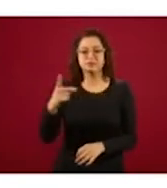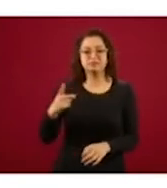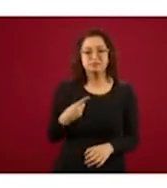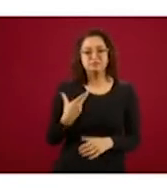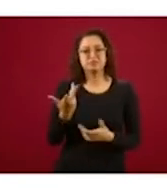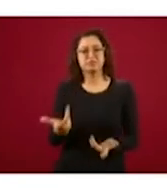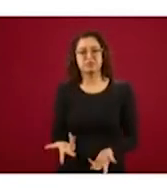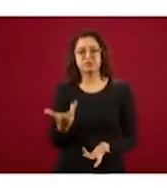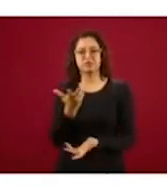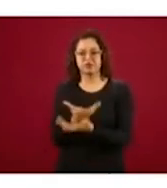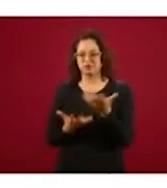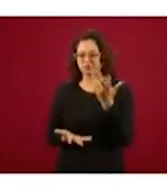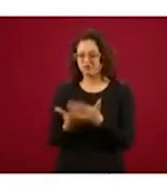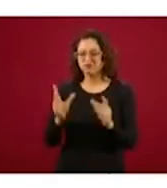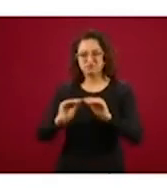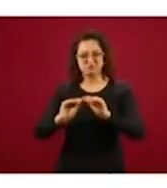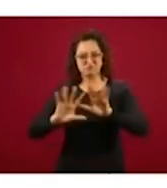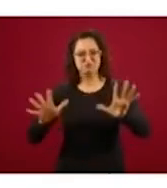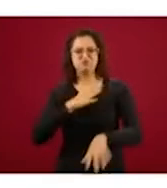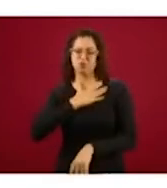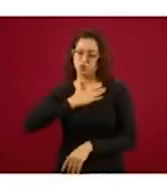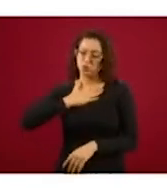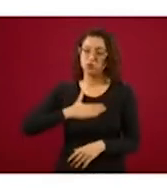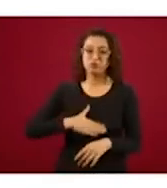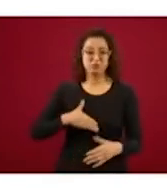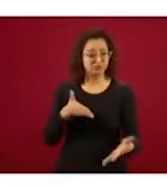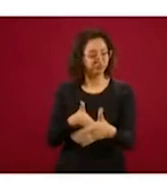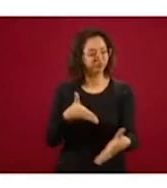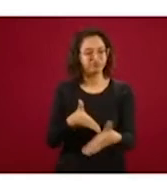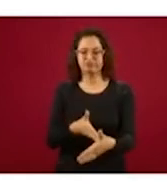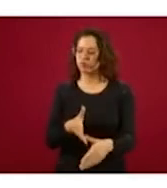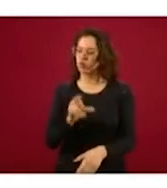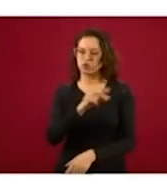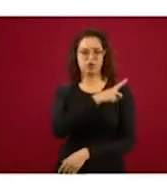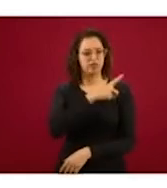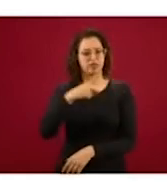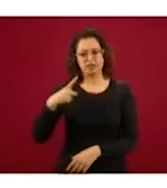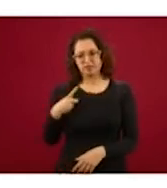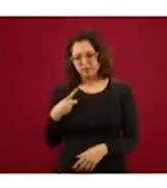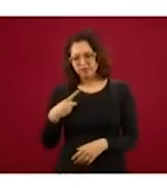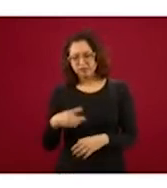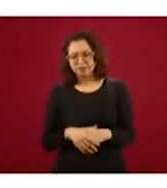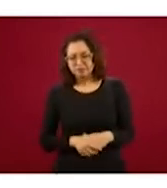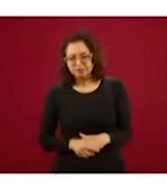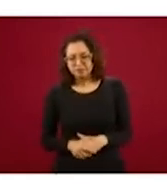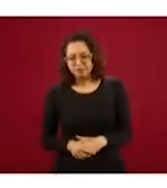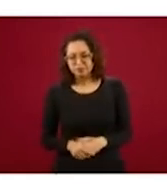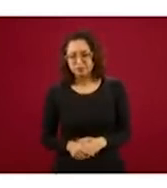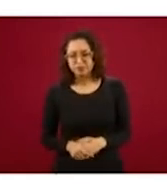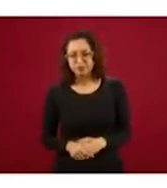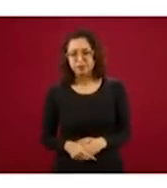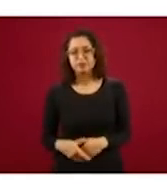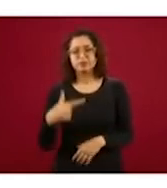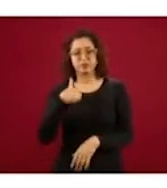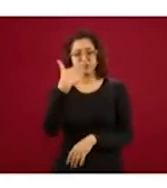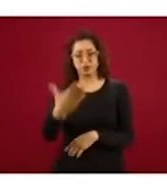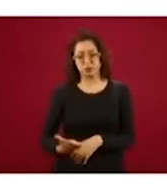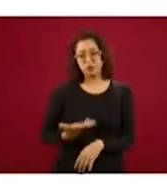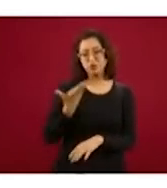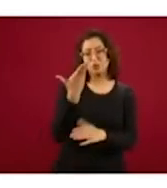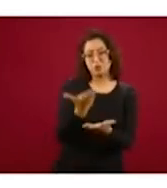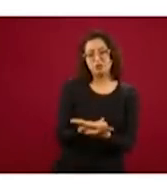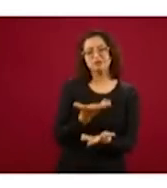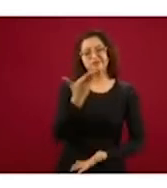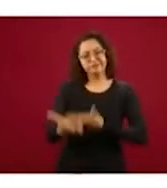ni nadie debe impedir esclarecer los hechos y hacer justicia es por ello que le solicito de manera atenta y con